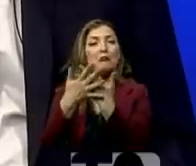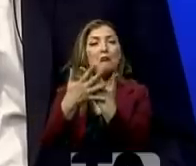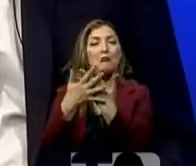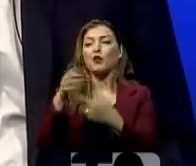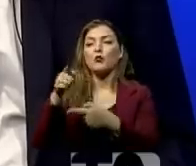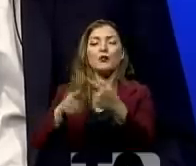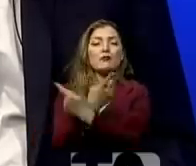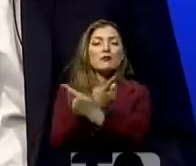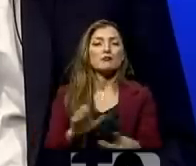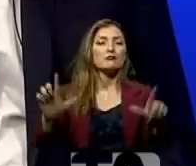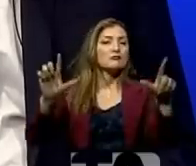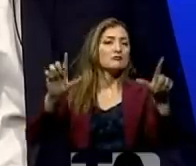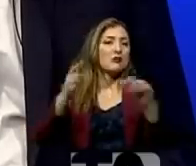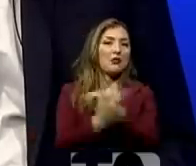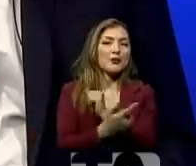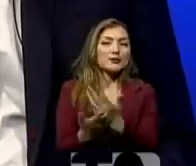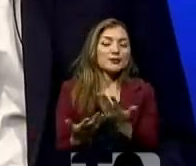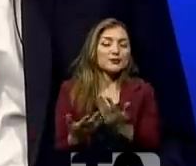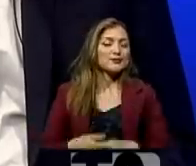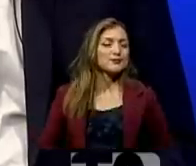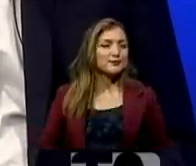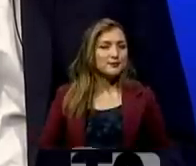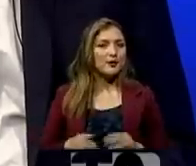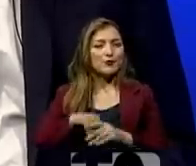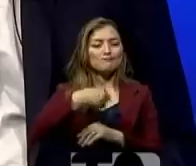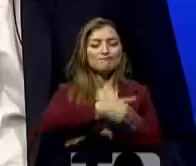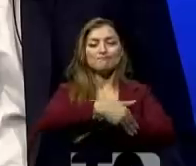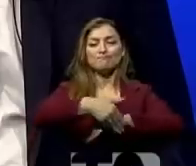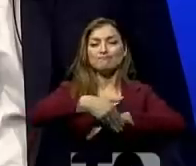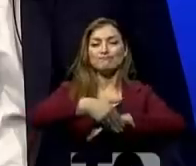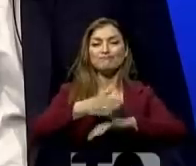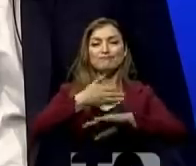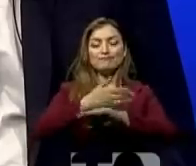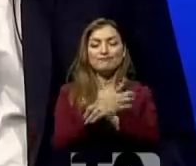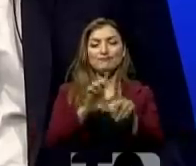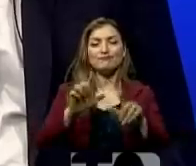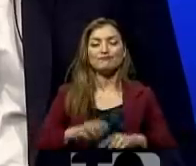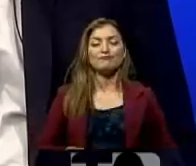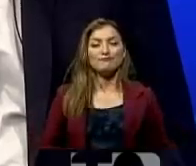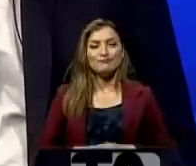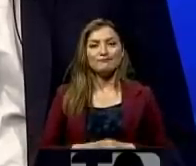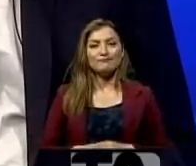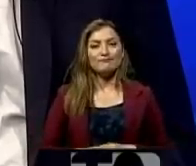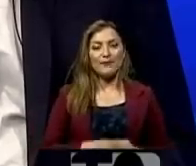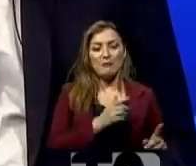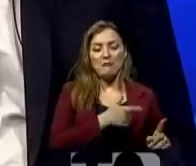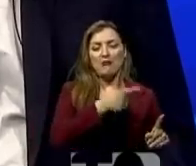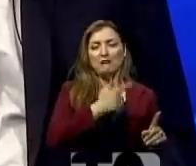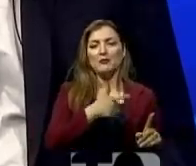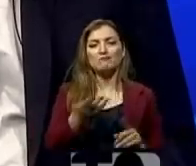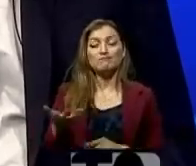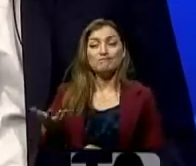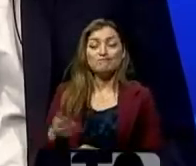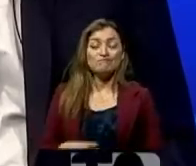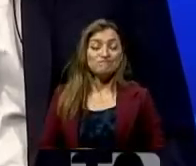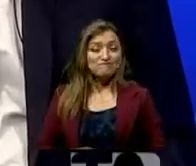iniciar un proceso de sanción sino que están en las calles y después horas después resulta que cometen actos de sicariato y todo eso en medio también